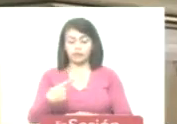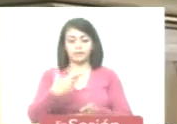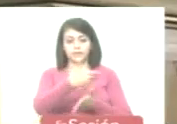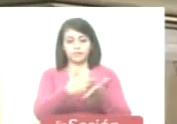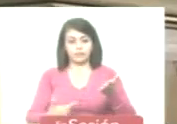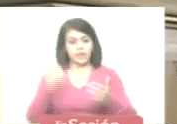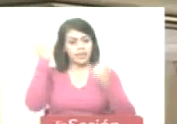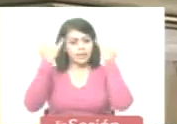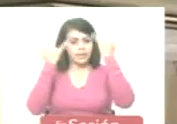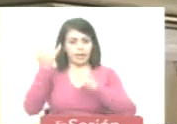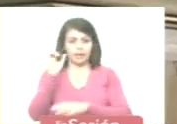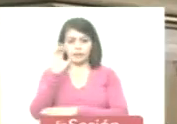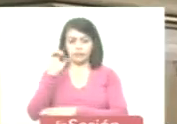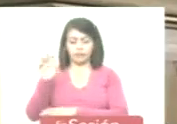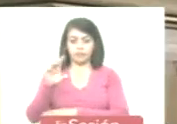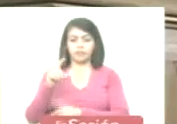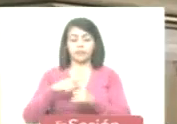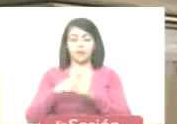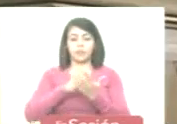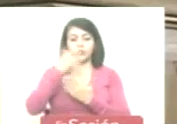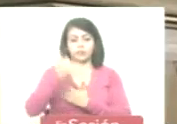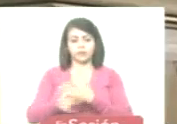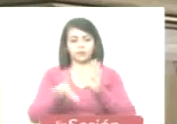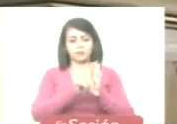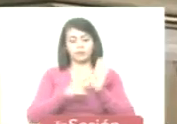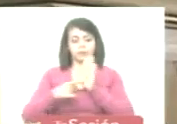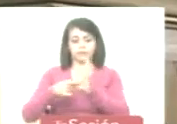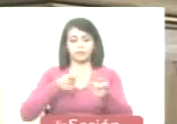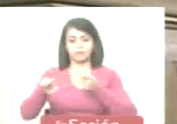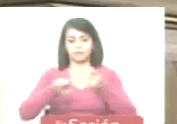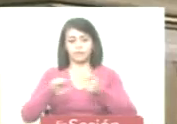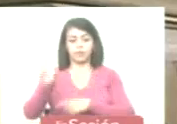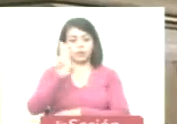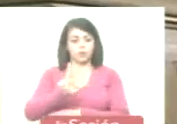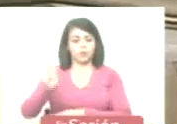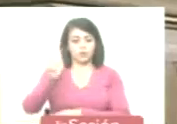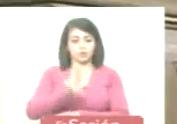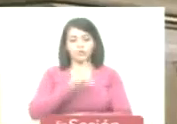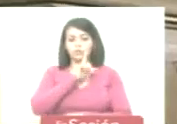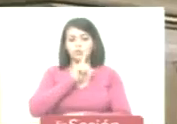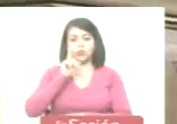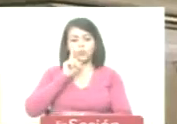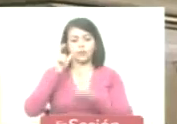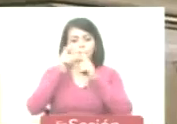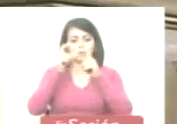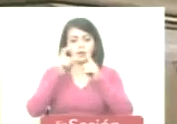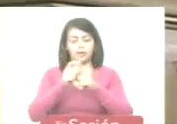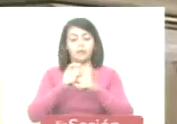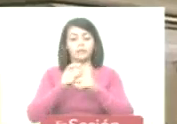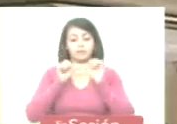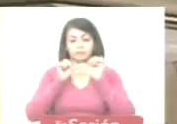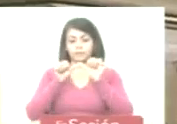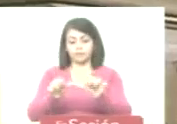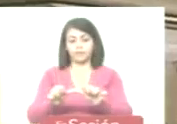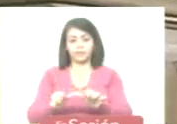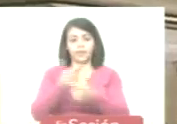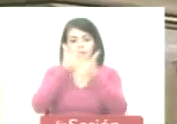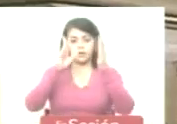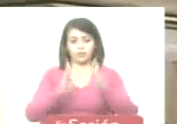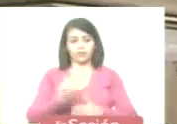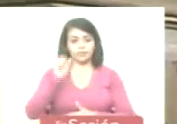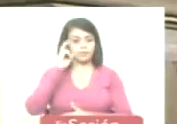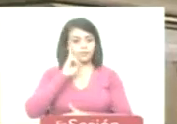por iniciativa parlamentaria el proyecto de ley que regula el uso del nombre, títulos y efigie de el